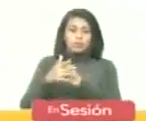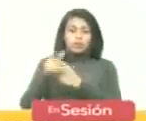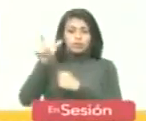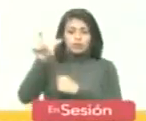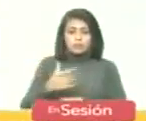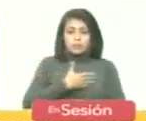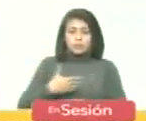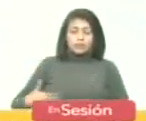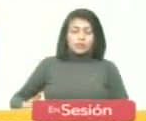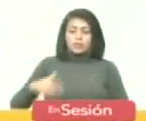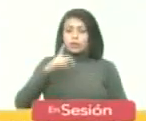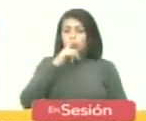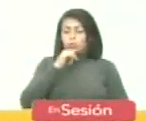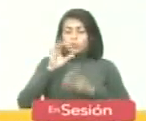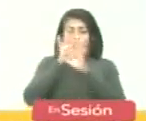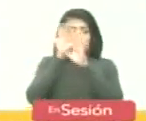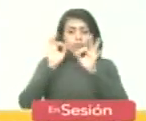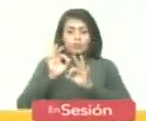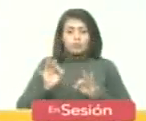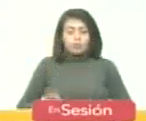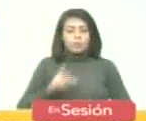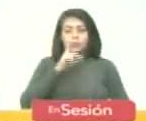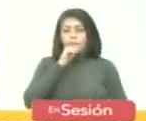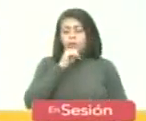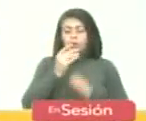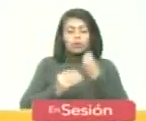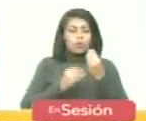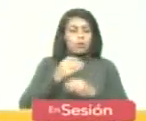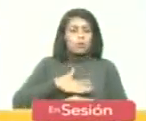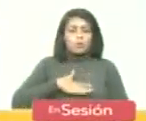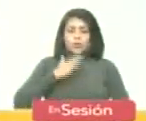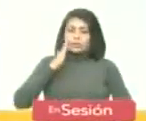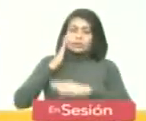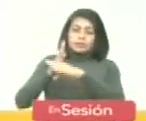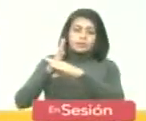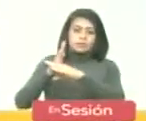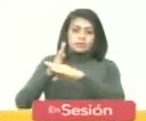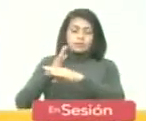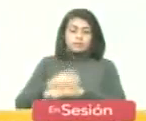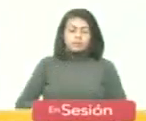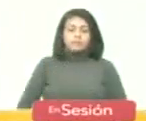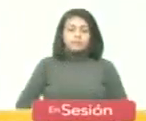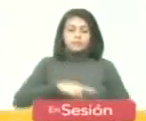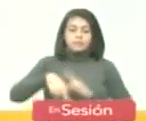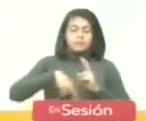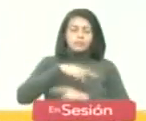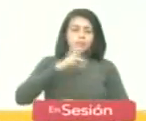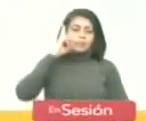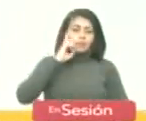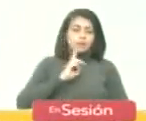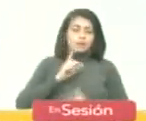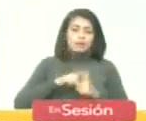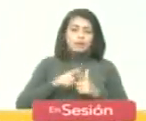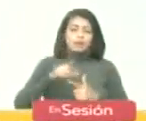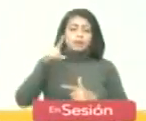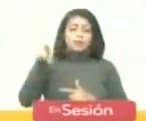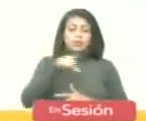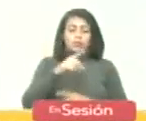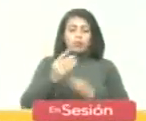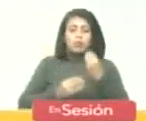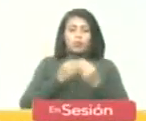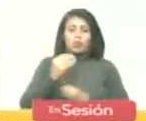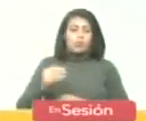no había forma, no había forma de poder detener la revolución bolivariana, sino por